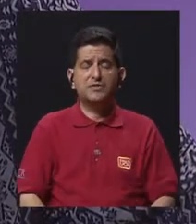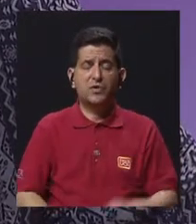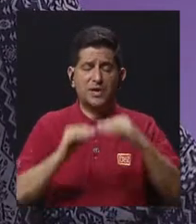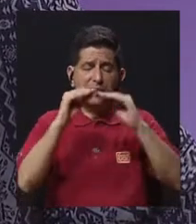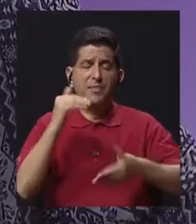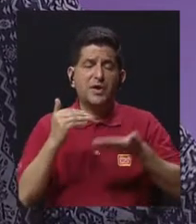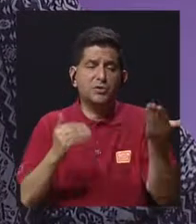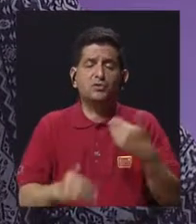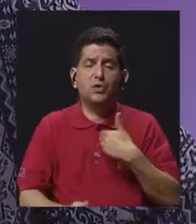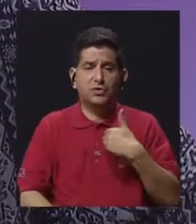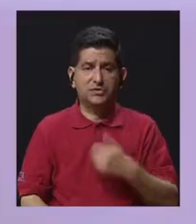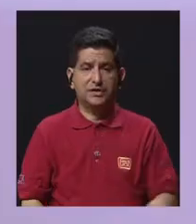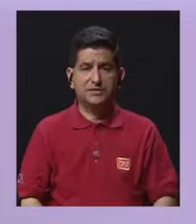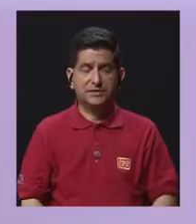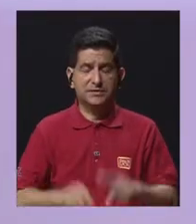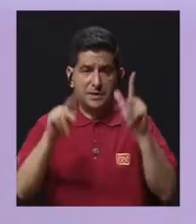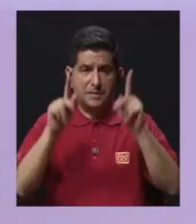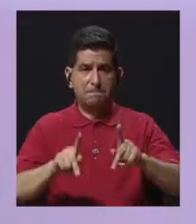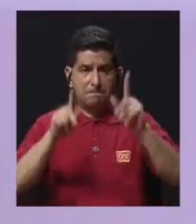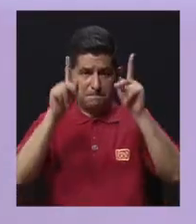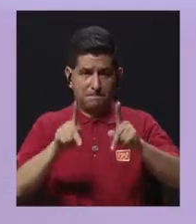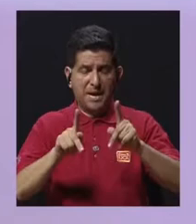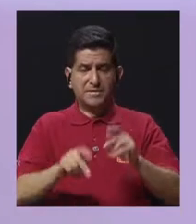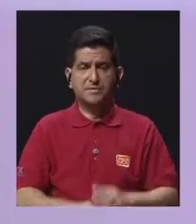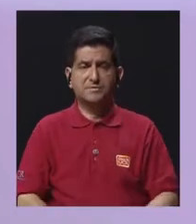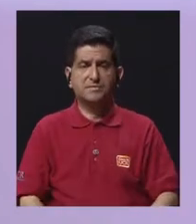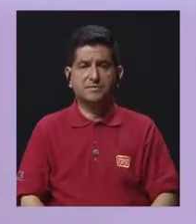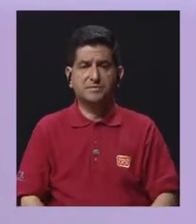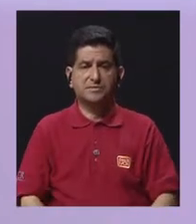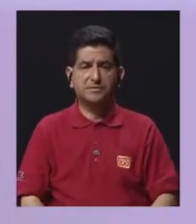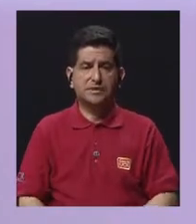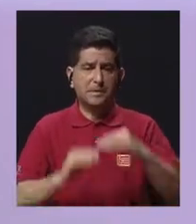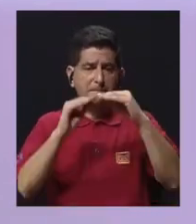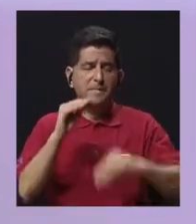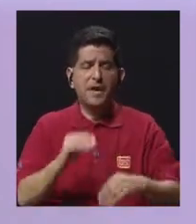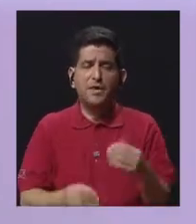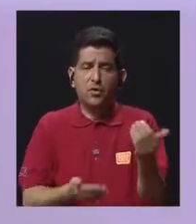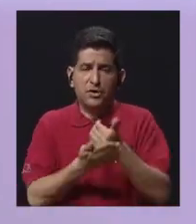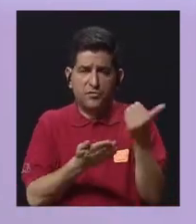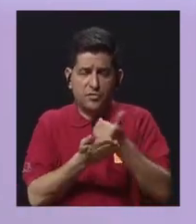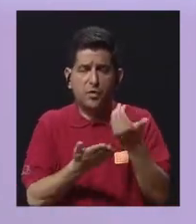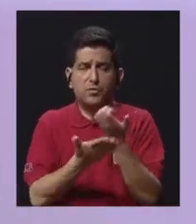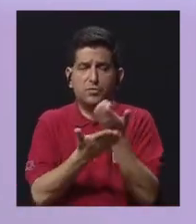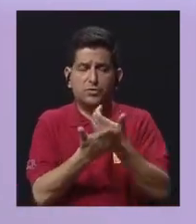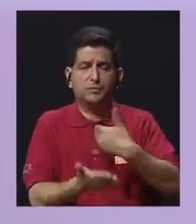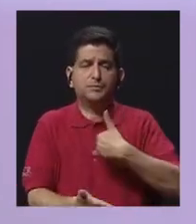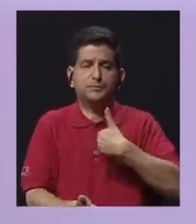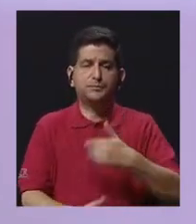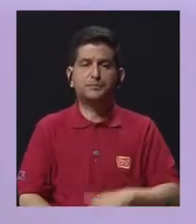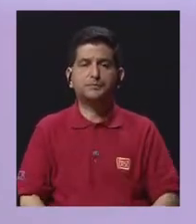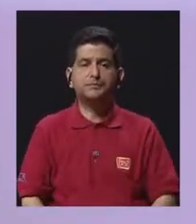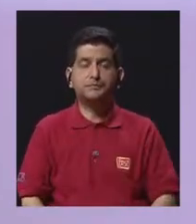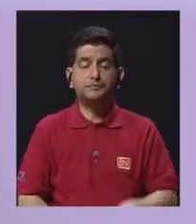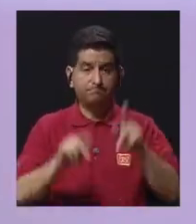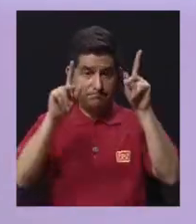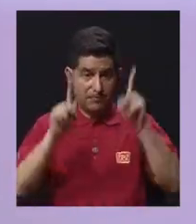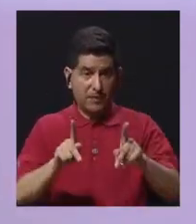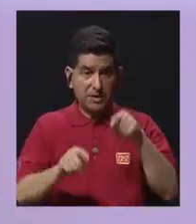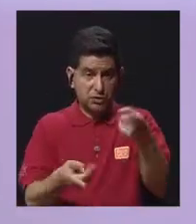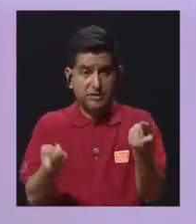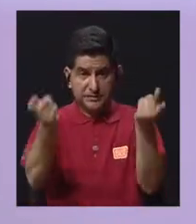principalmente para las zonas desposeídas, ¿verdad?, el sector desposeído, que somos las personas que de menos